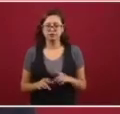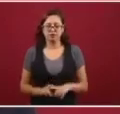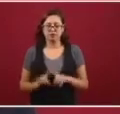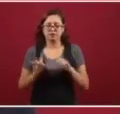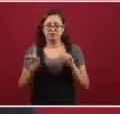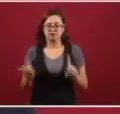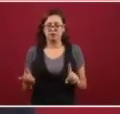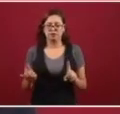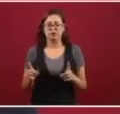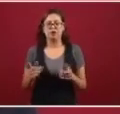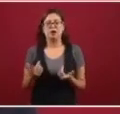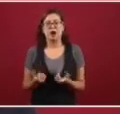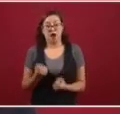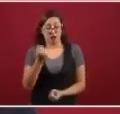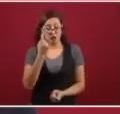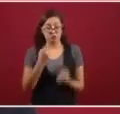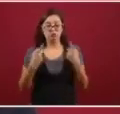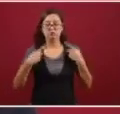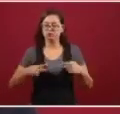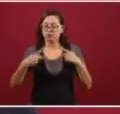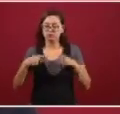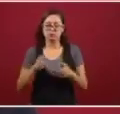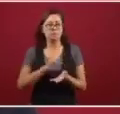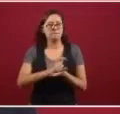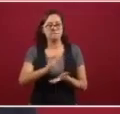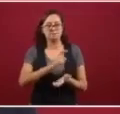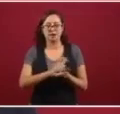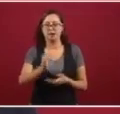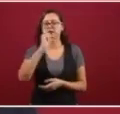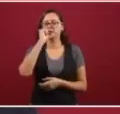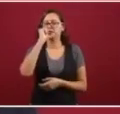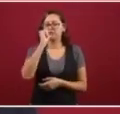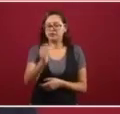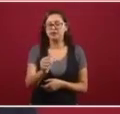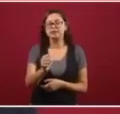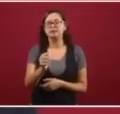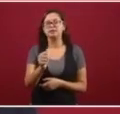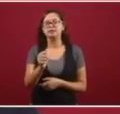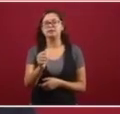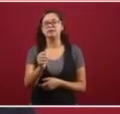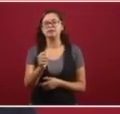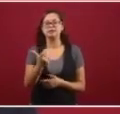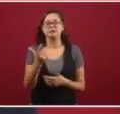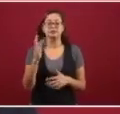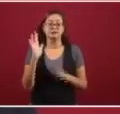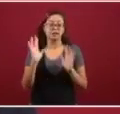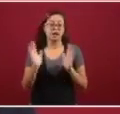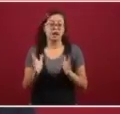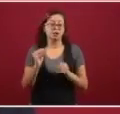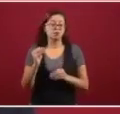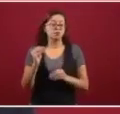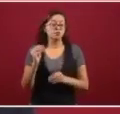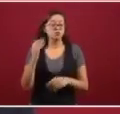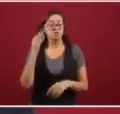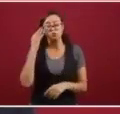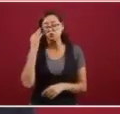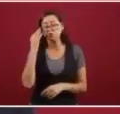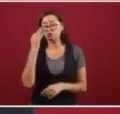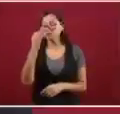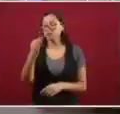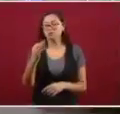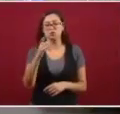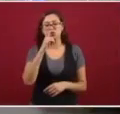son la cartera vencida, con usuarios que llevan mucho tiempo sin pagar su